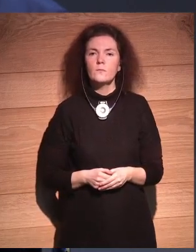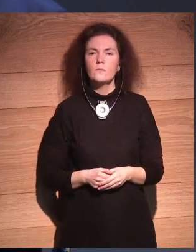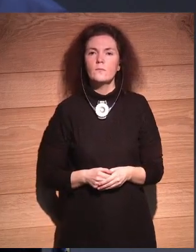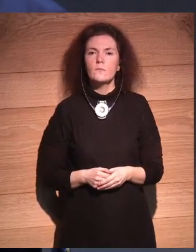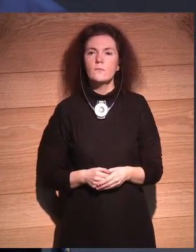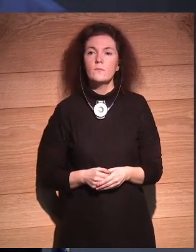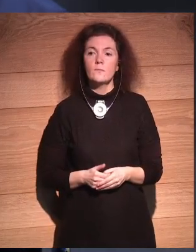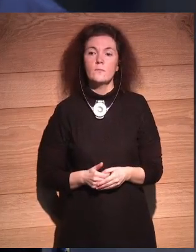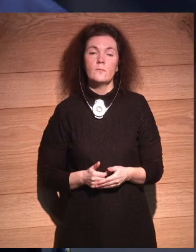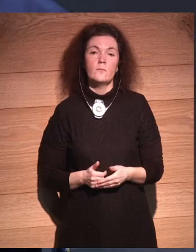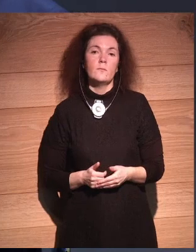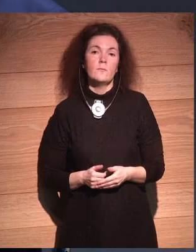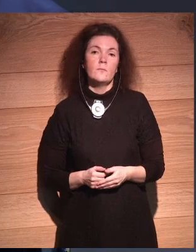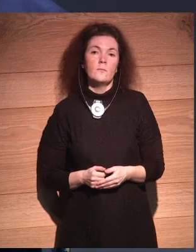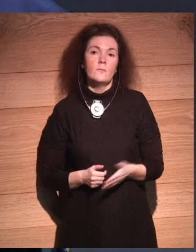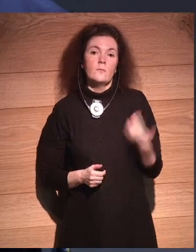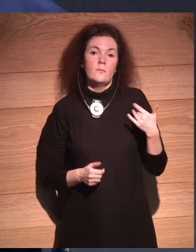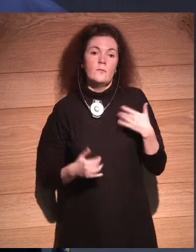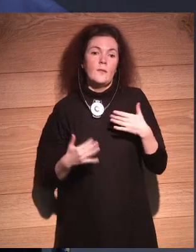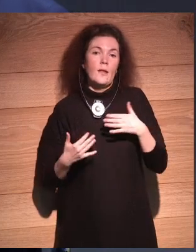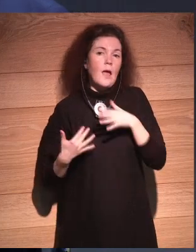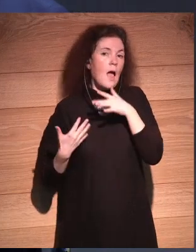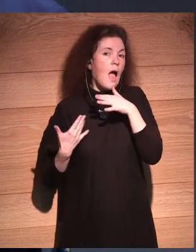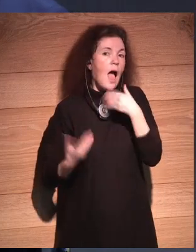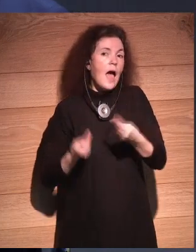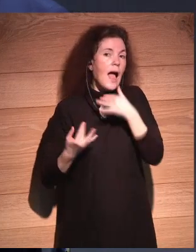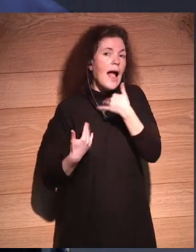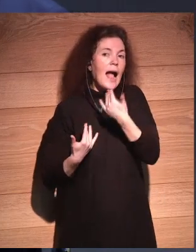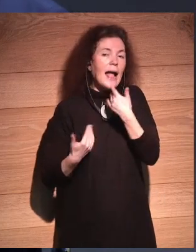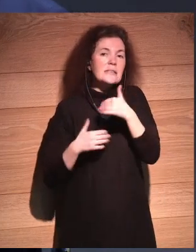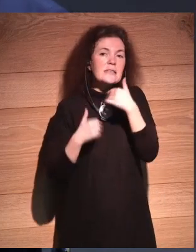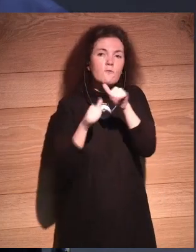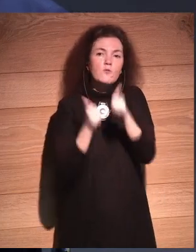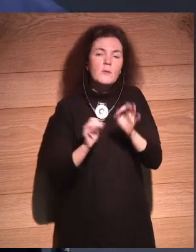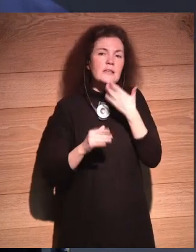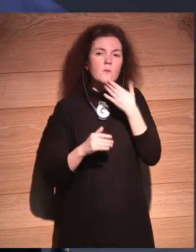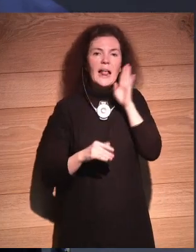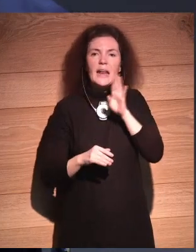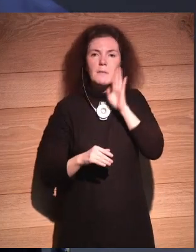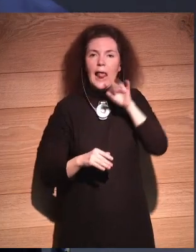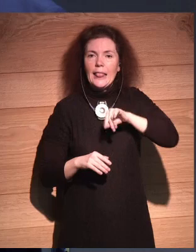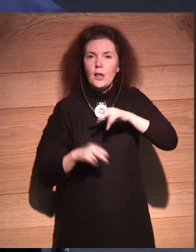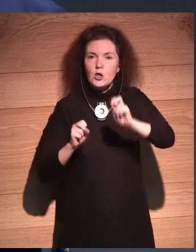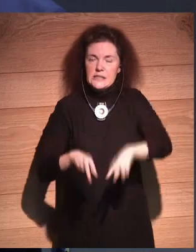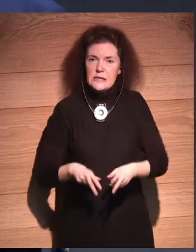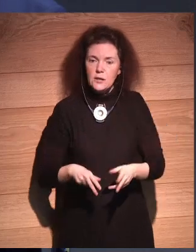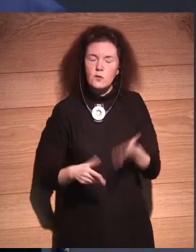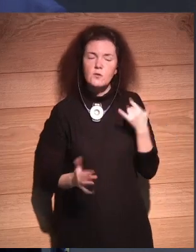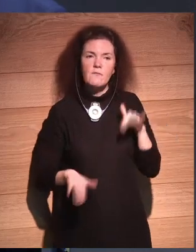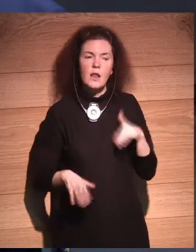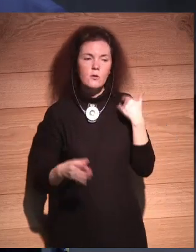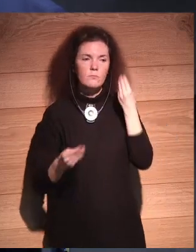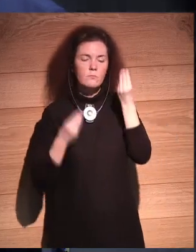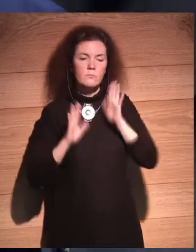Eran prácticamente, actuaban de forma criminal prácticamente, era algo no ético. Y llega un punto en el que te tienes que plantear